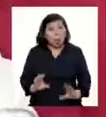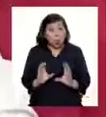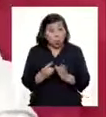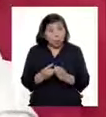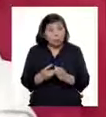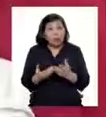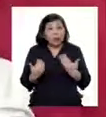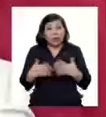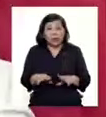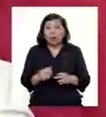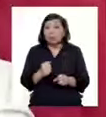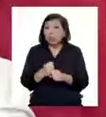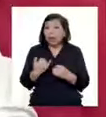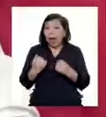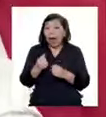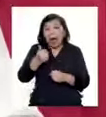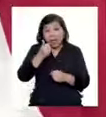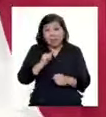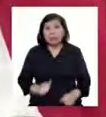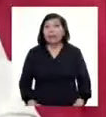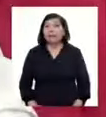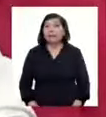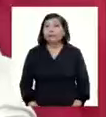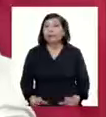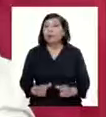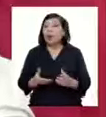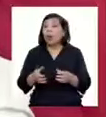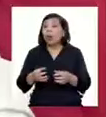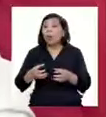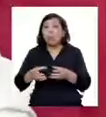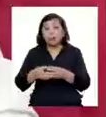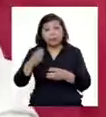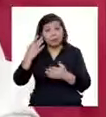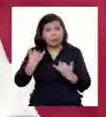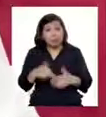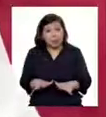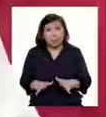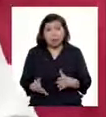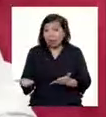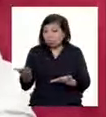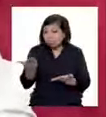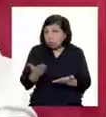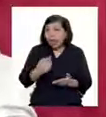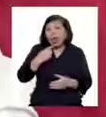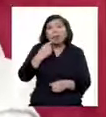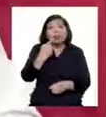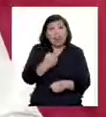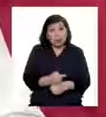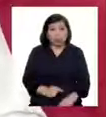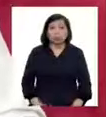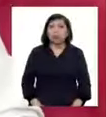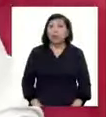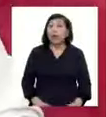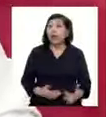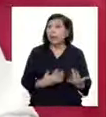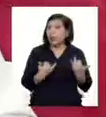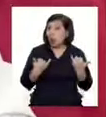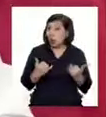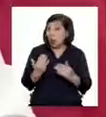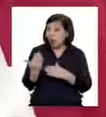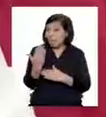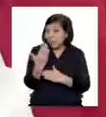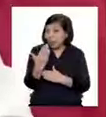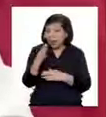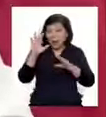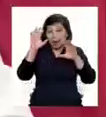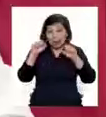grupo especial que ya está funcionando desde el día de ayer. Se han creado líneas especiales que ya están funcionando. Estamos recibiendo las denuncias y estamos atacando. El día de hoy en la mañana